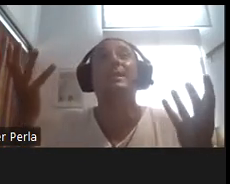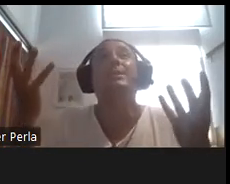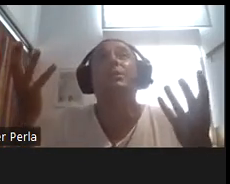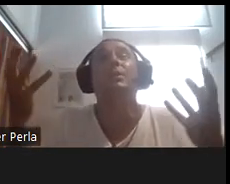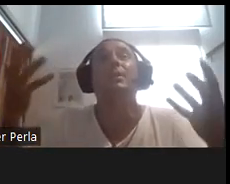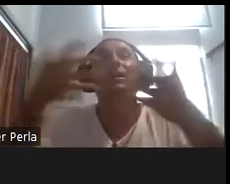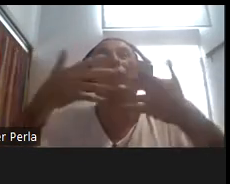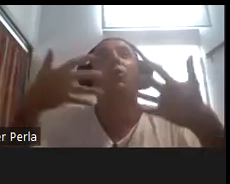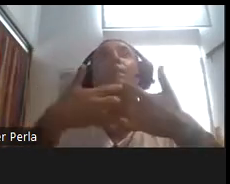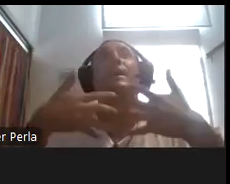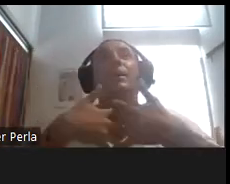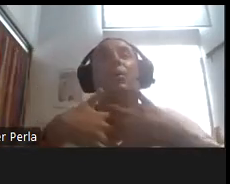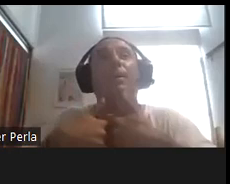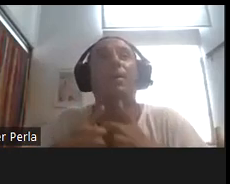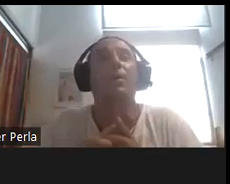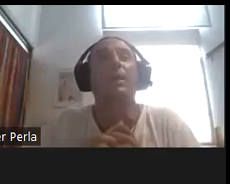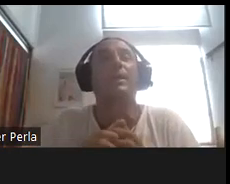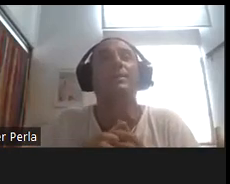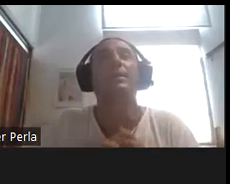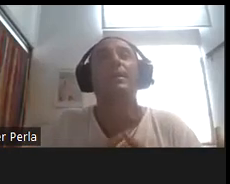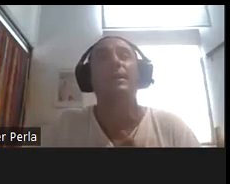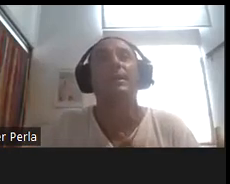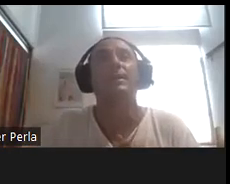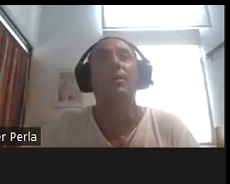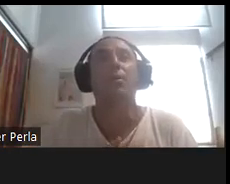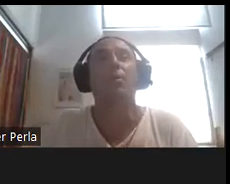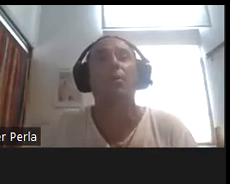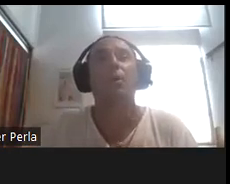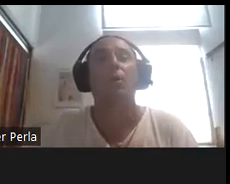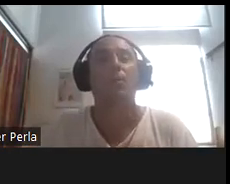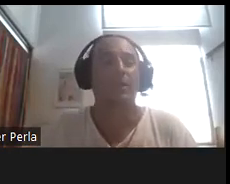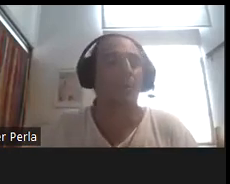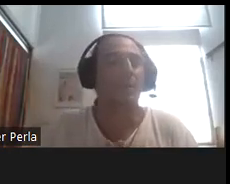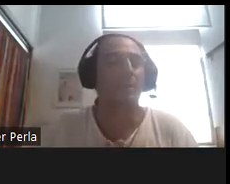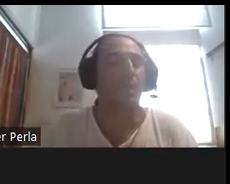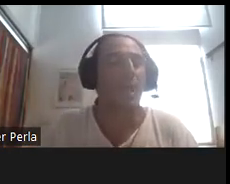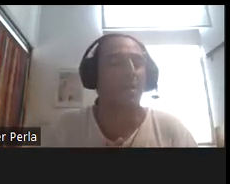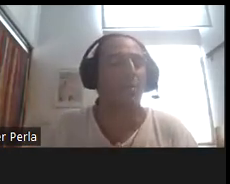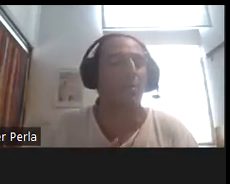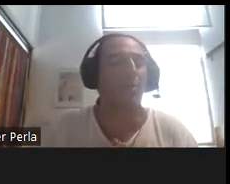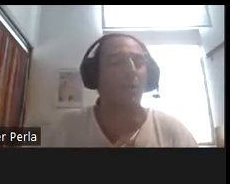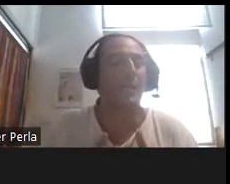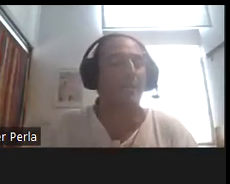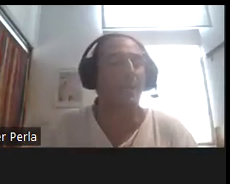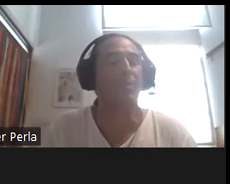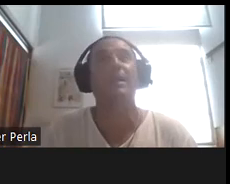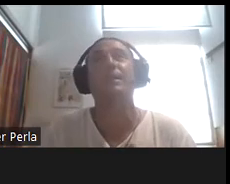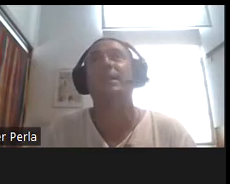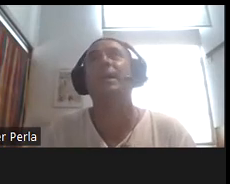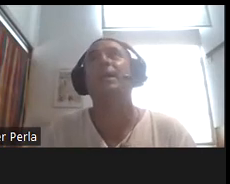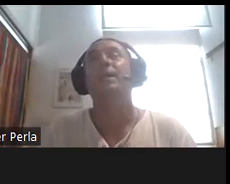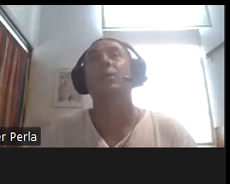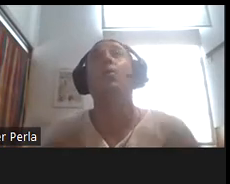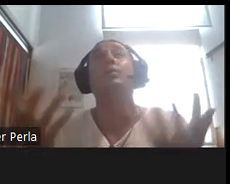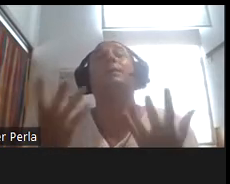lograr sí y solo sí, conversan con los privados. Creo que estas iniciativas como Articulac o la Alianza para la Acción